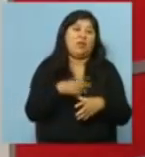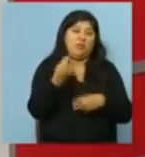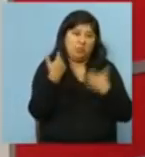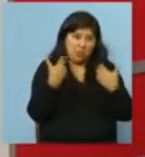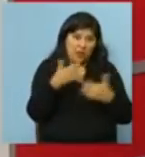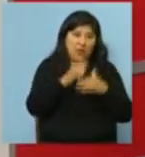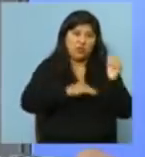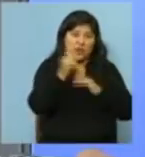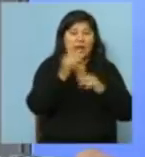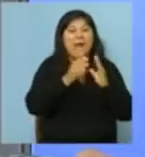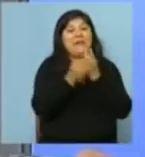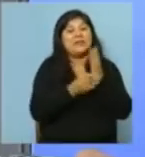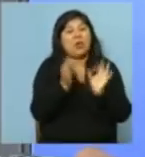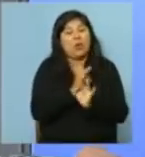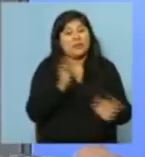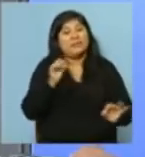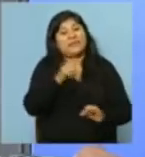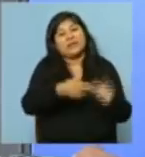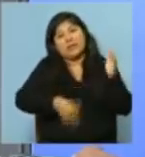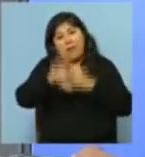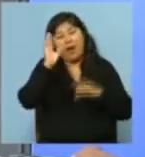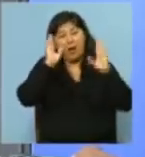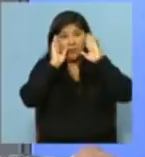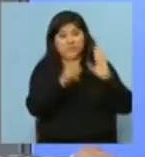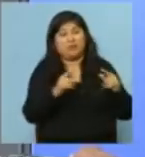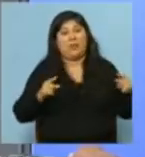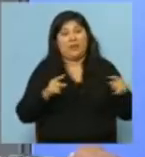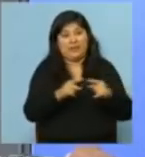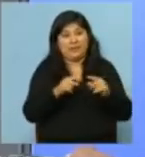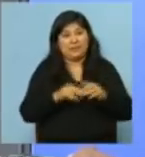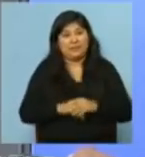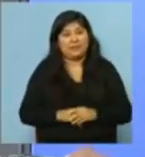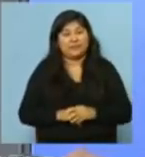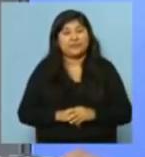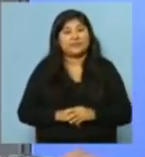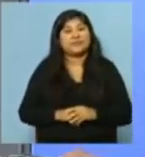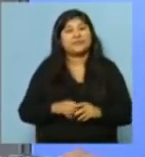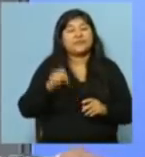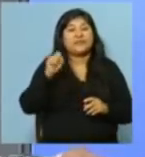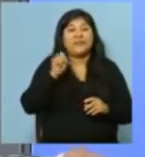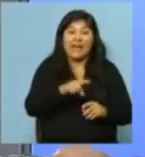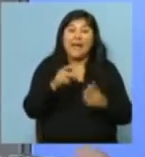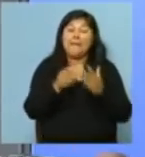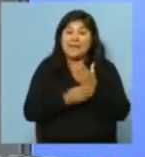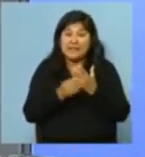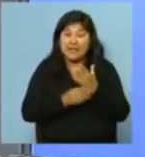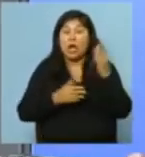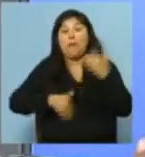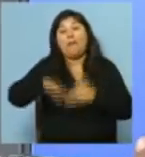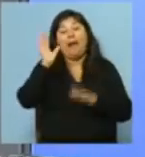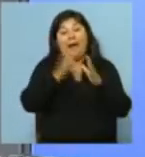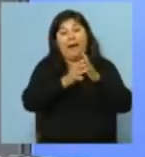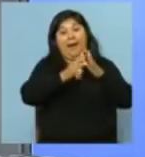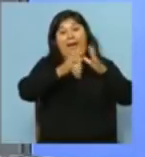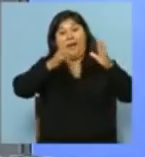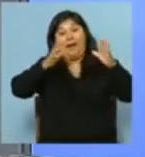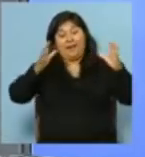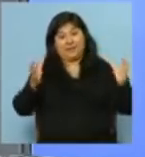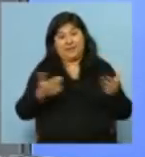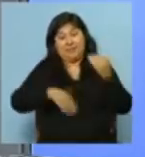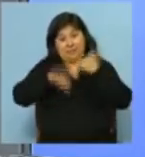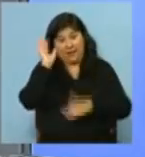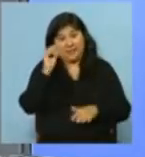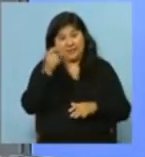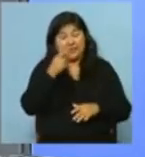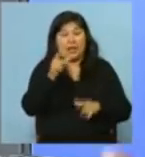este un ministerio obviamente uno de los más grandes en el número la cantidad de empleados que tiene que además está disperso digamos Hoy viene